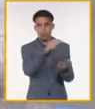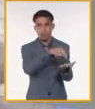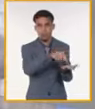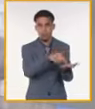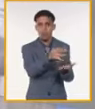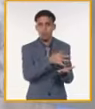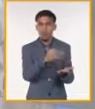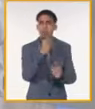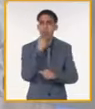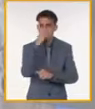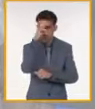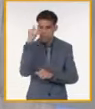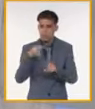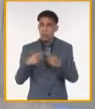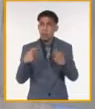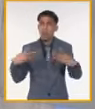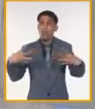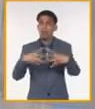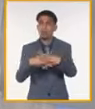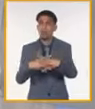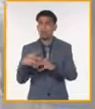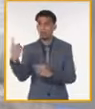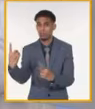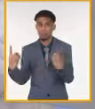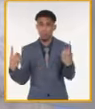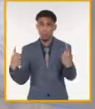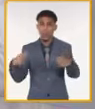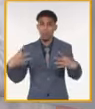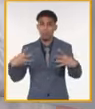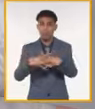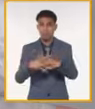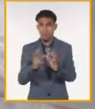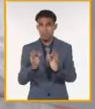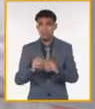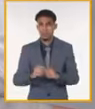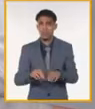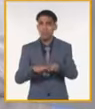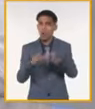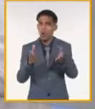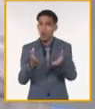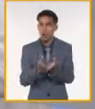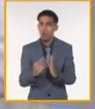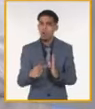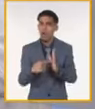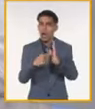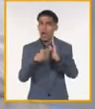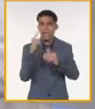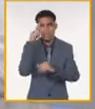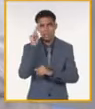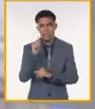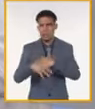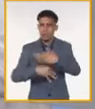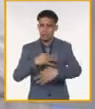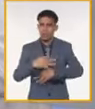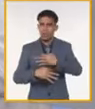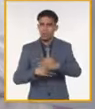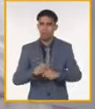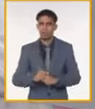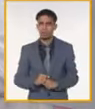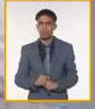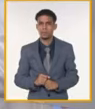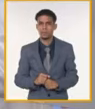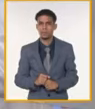gestionando porque ahí Esos trabajadores son del otro municipio no de este todos todos esos elementos se tuvieron en cuenta bueno se